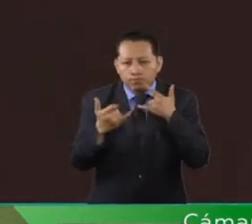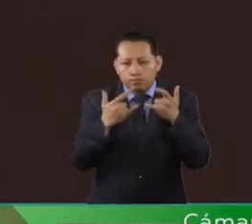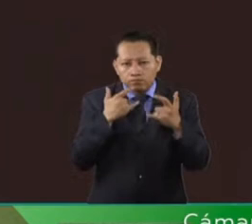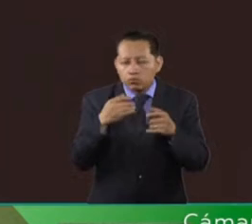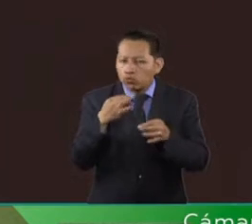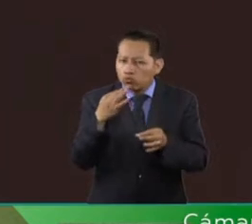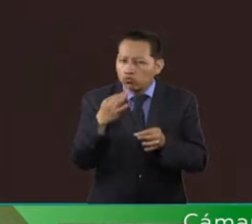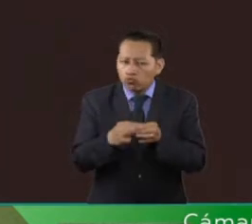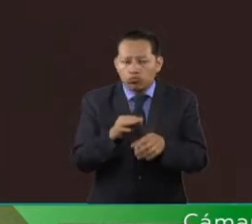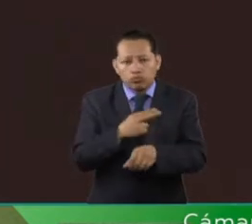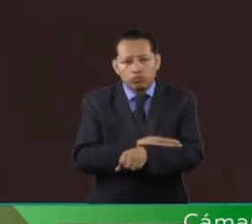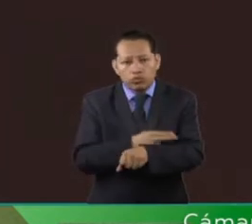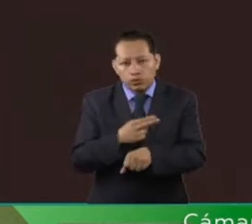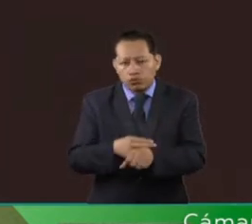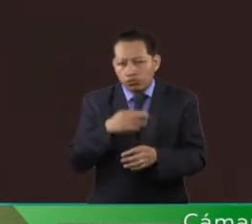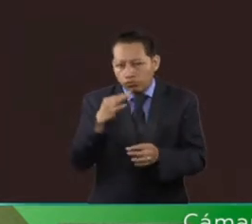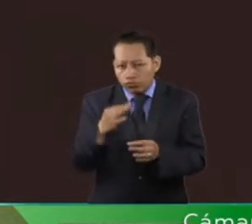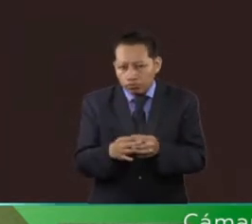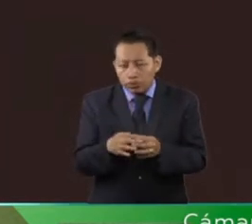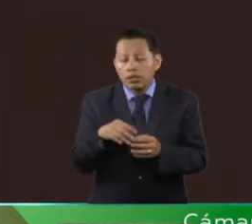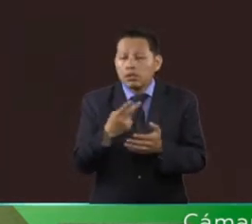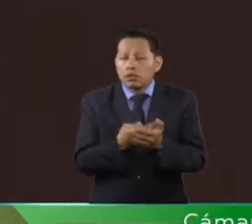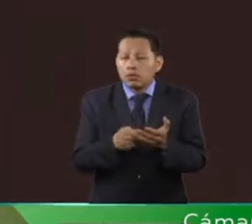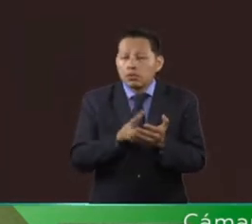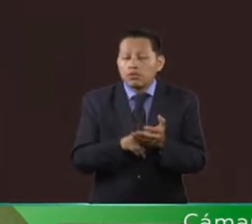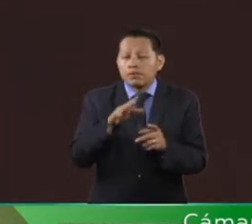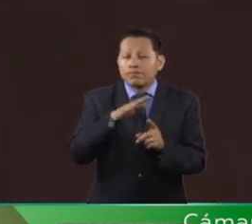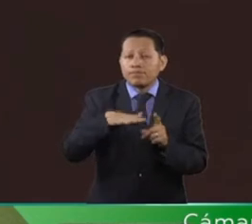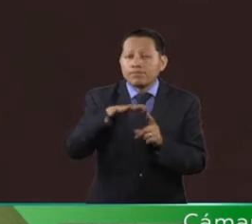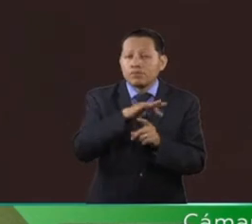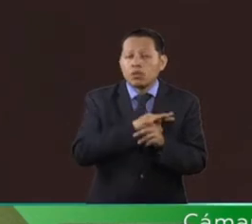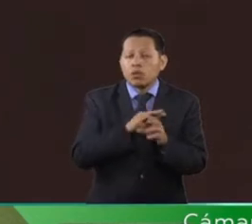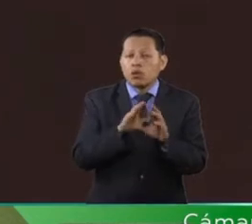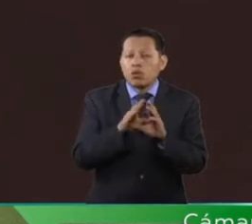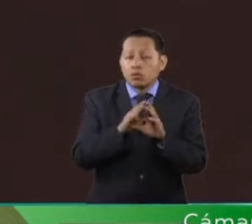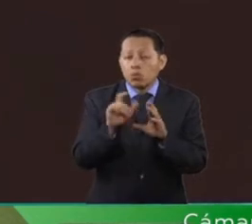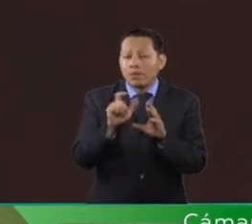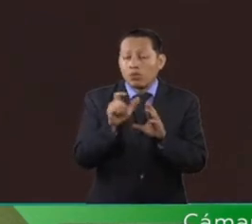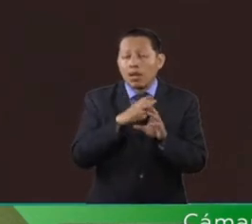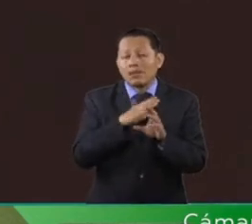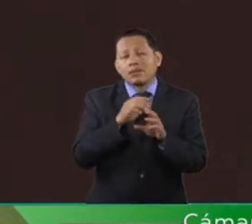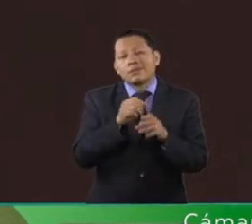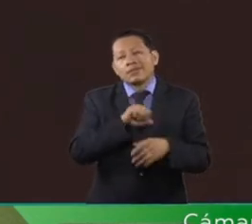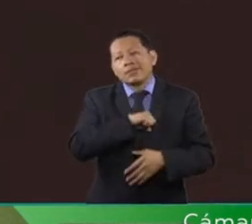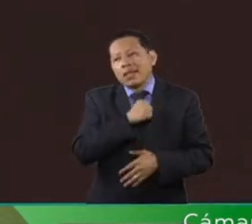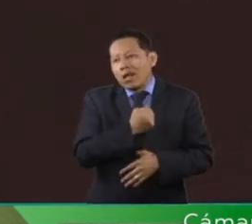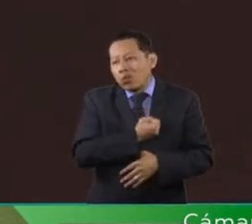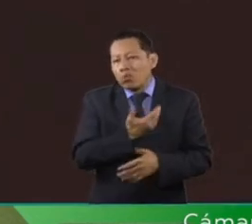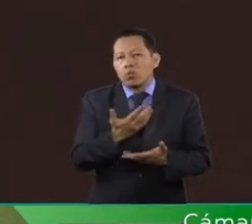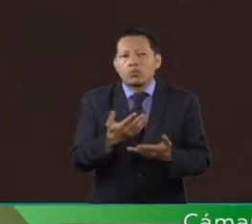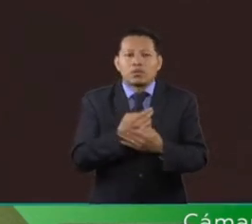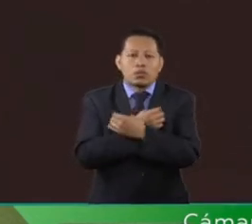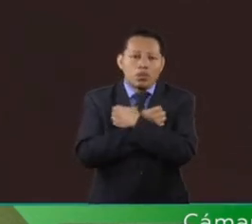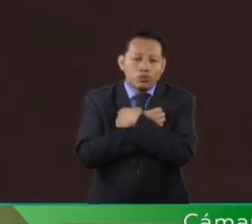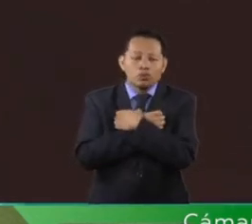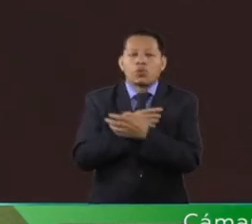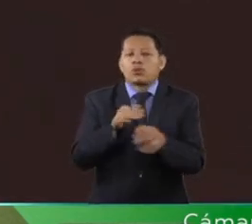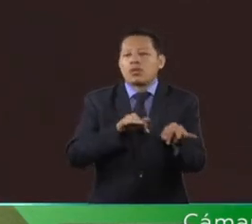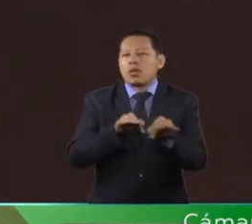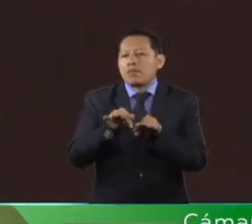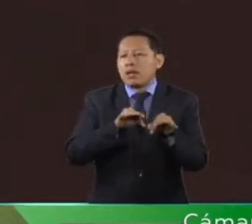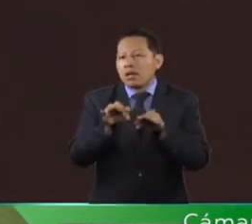mismo tiempo se encuentran en una realidad donde las condiciones de salud, educación, trabajo,